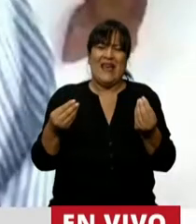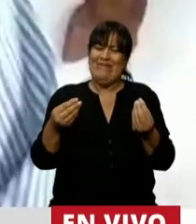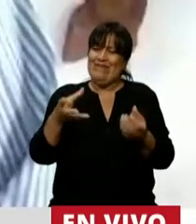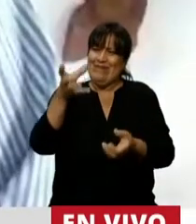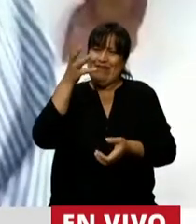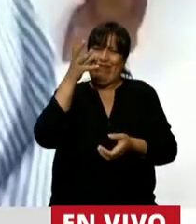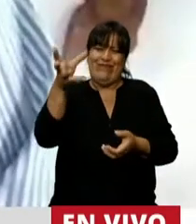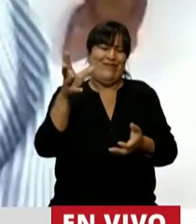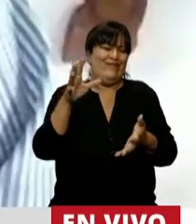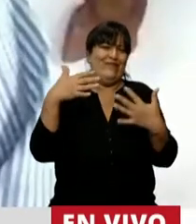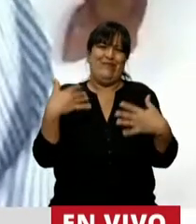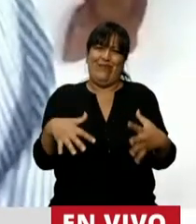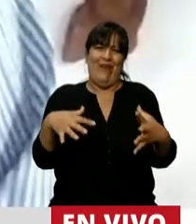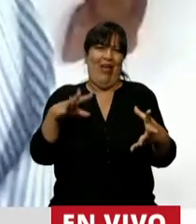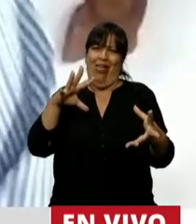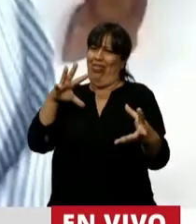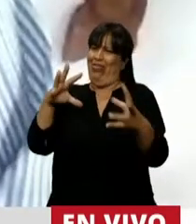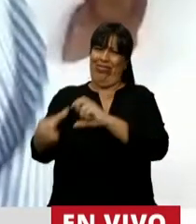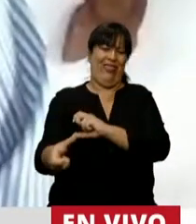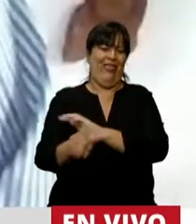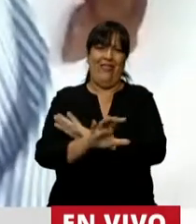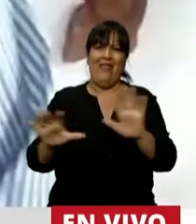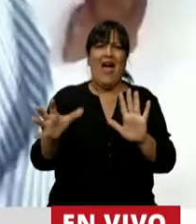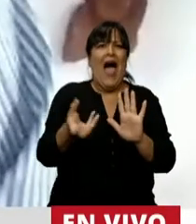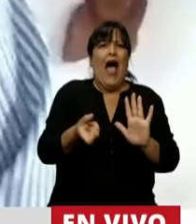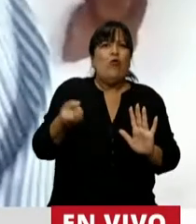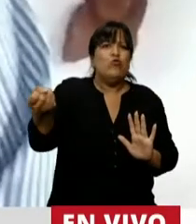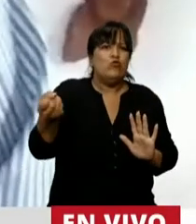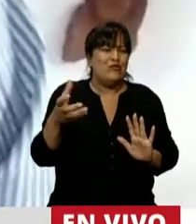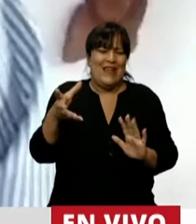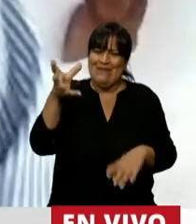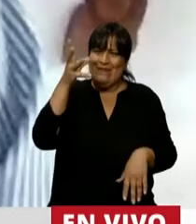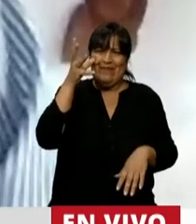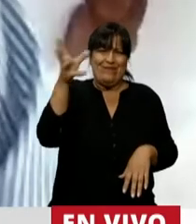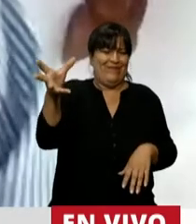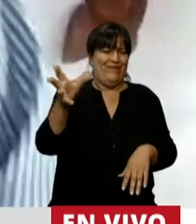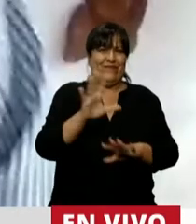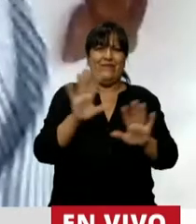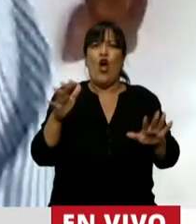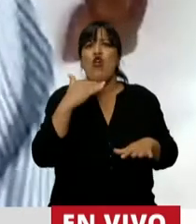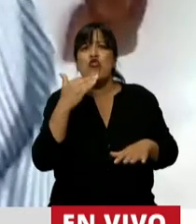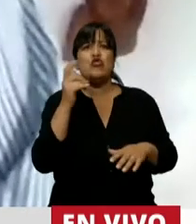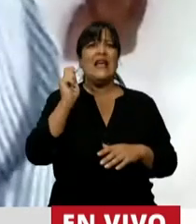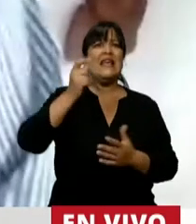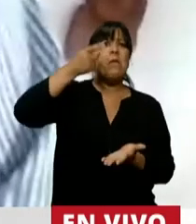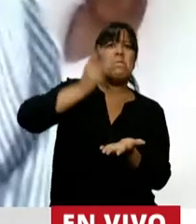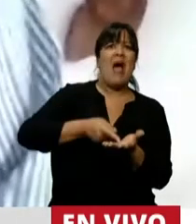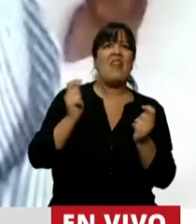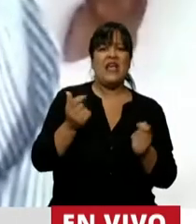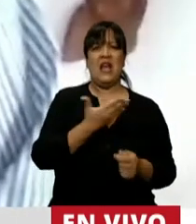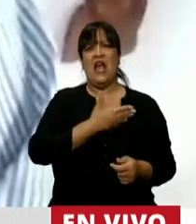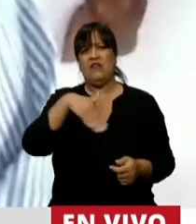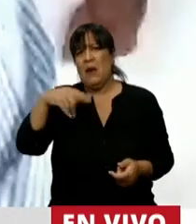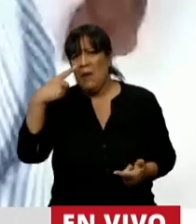enorme despojo. Un ajuste que no sé si lo manda el fondo o lo